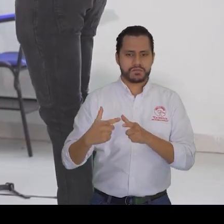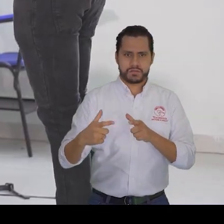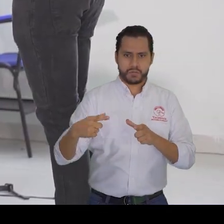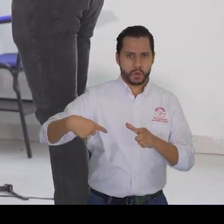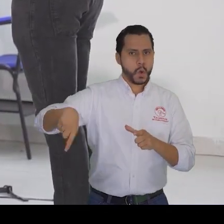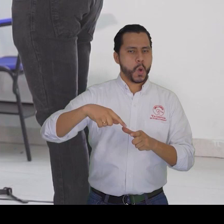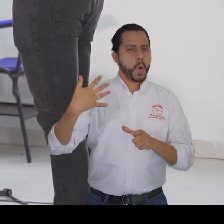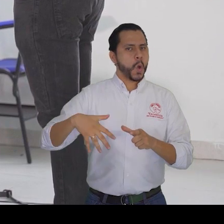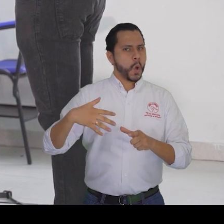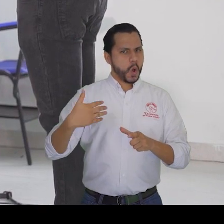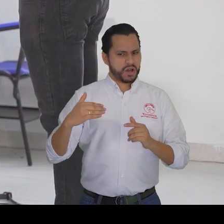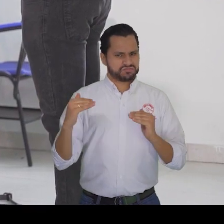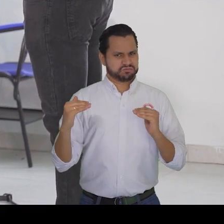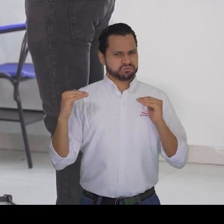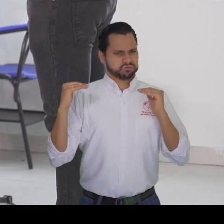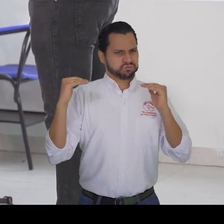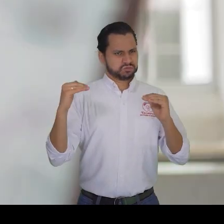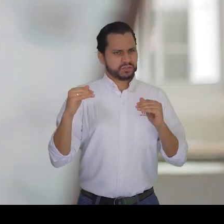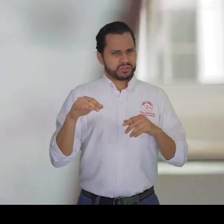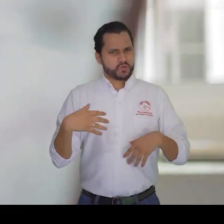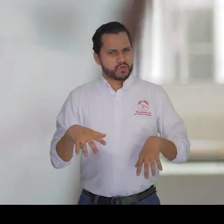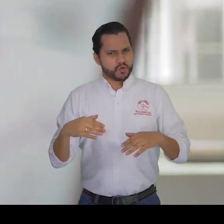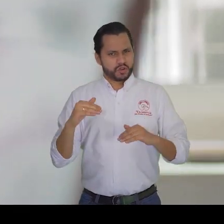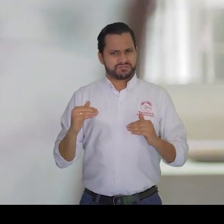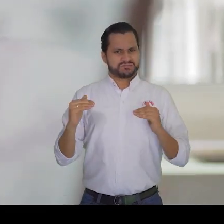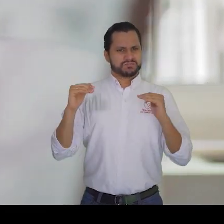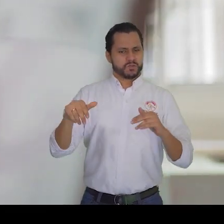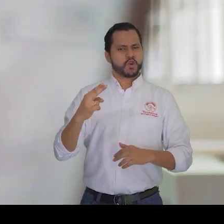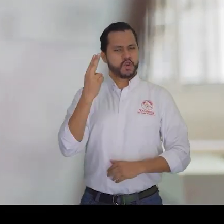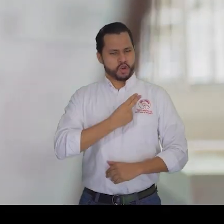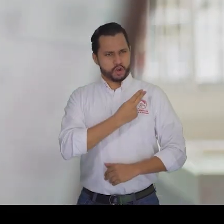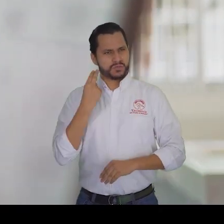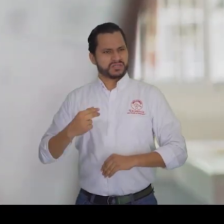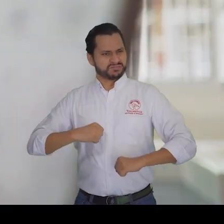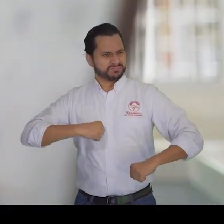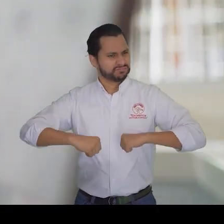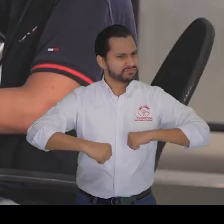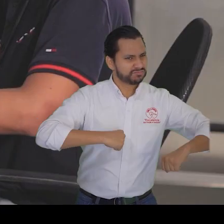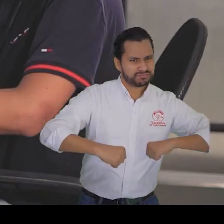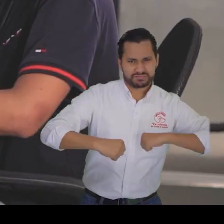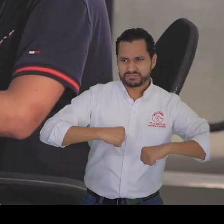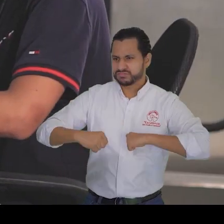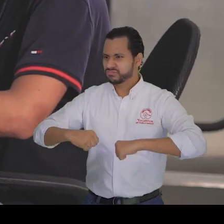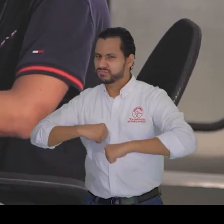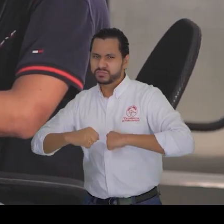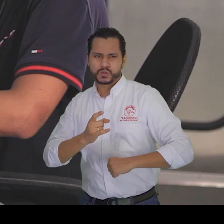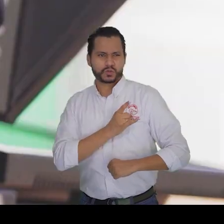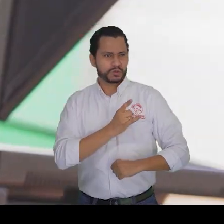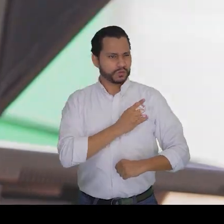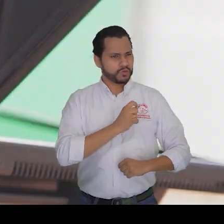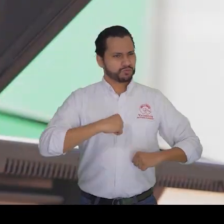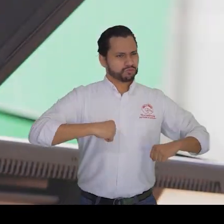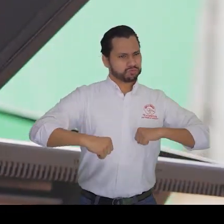docentes altamente cualificados y comprometidos que le han permitido a la institución asumir con